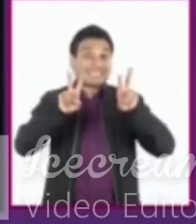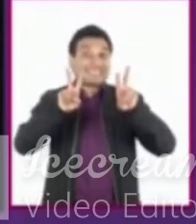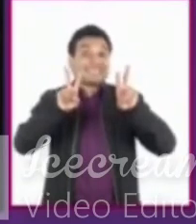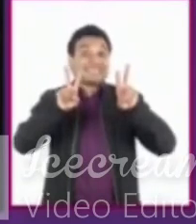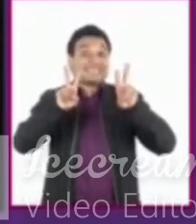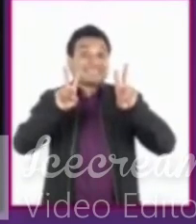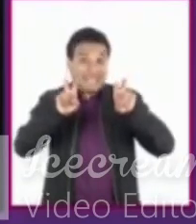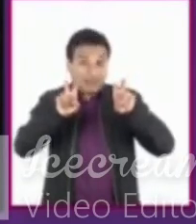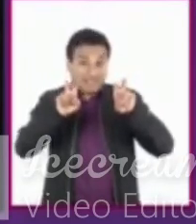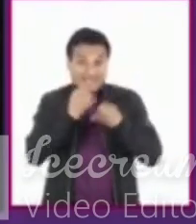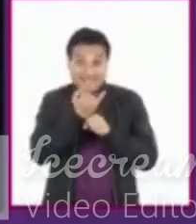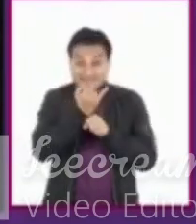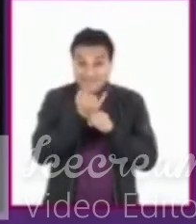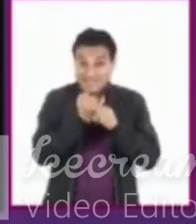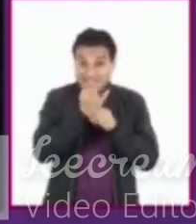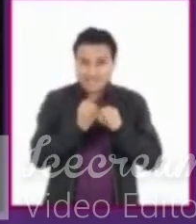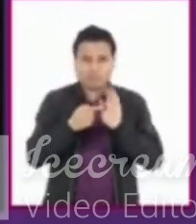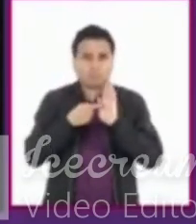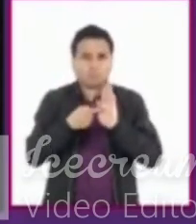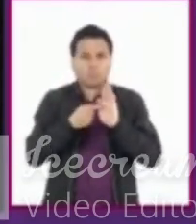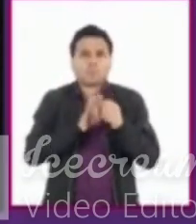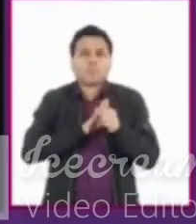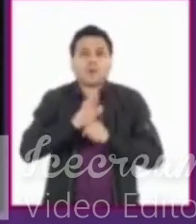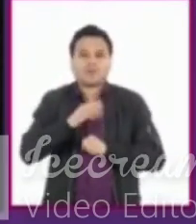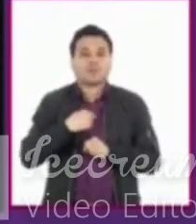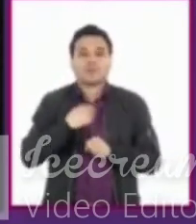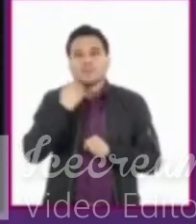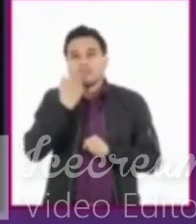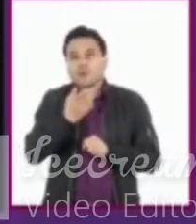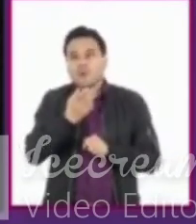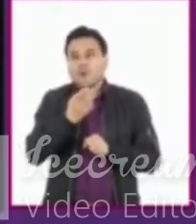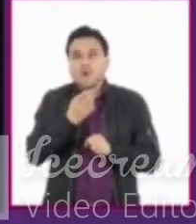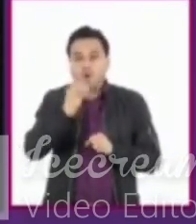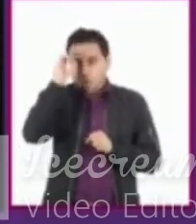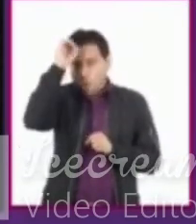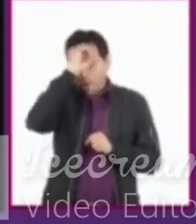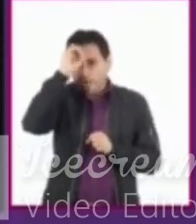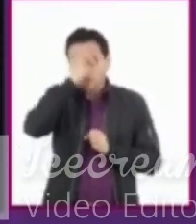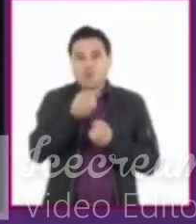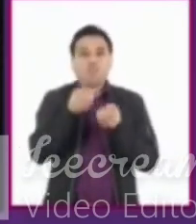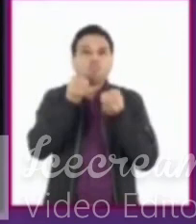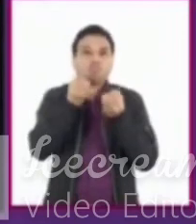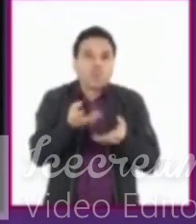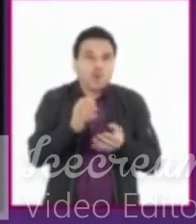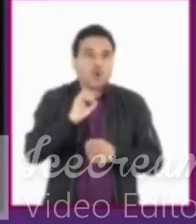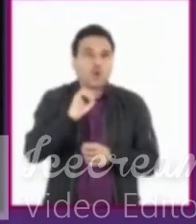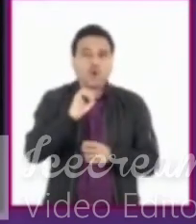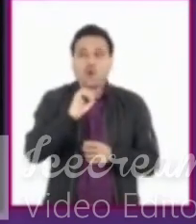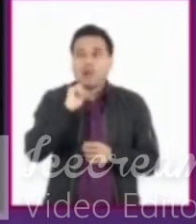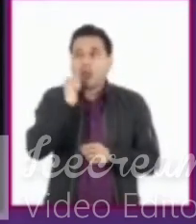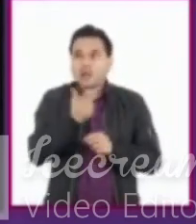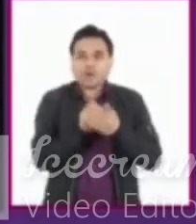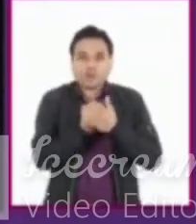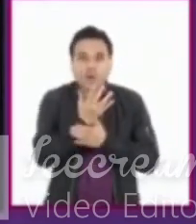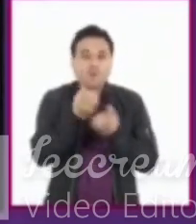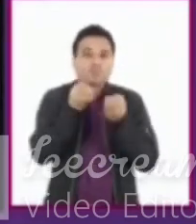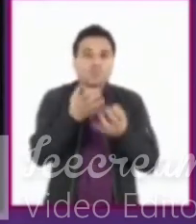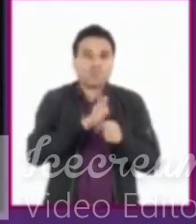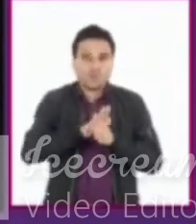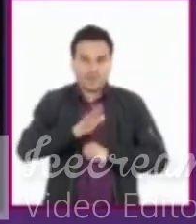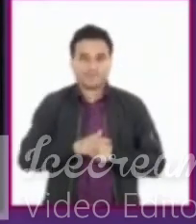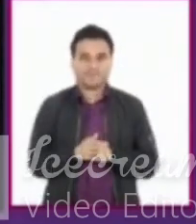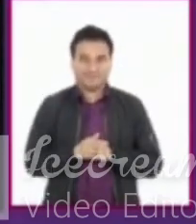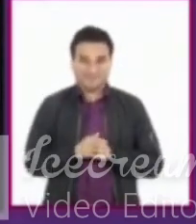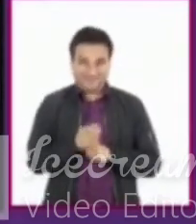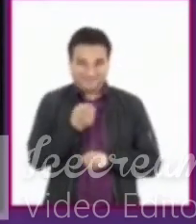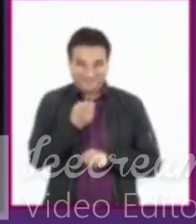está abordando, uno está aportando algo, ¿no? Entonces, ¿qué es lo que yo voy a aportar? ¿Sí? Y en ese sentido, lo que